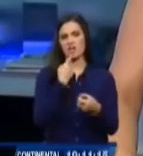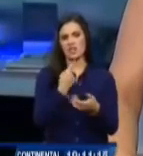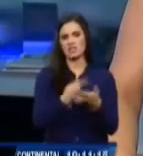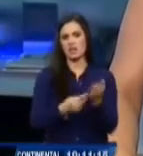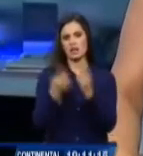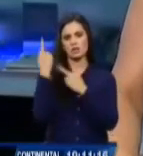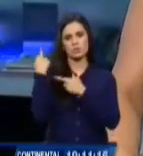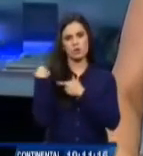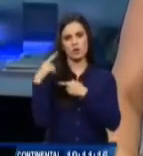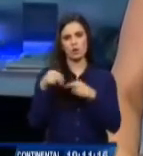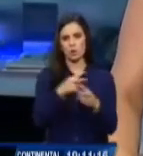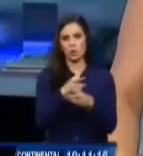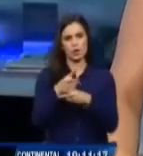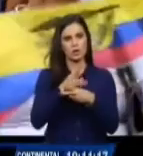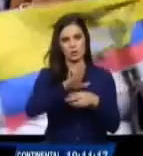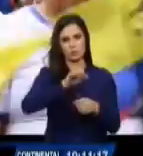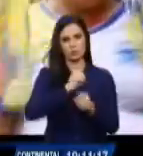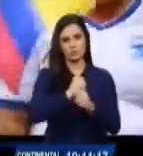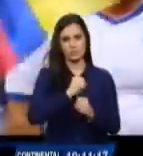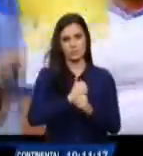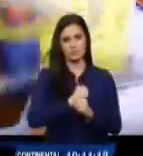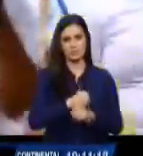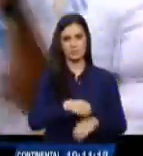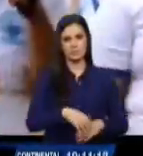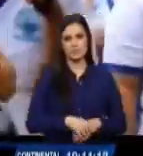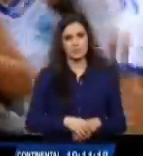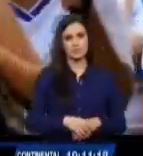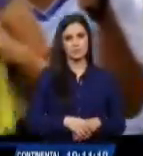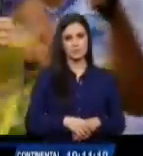la labor en su jurisdicción.